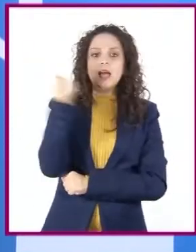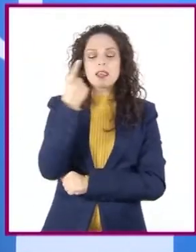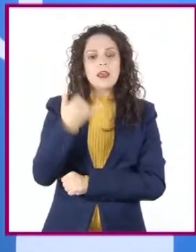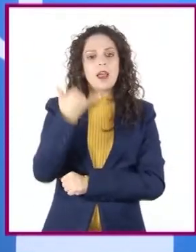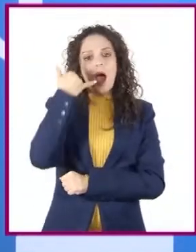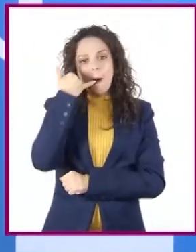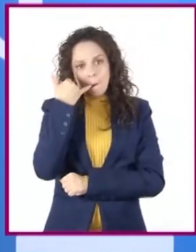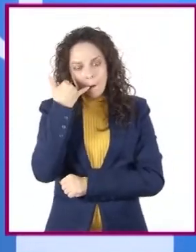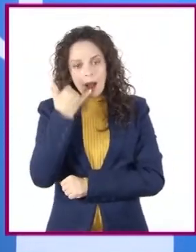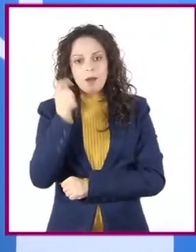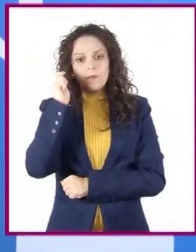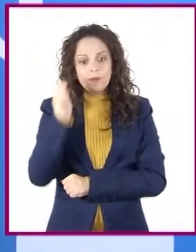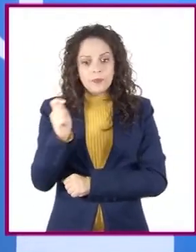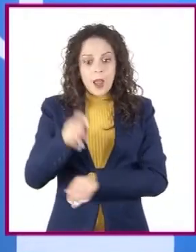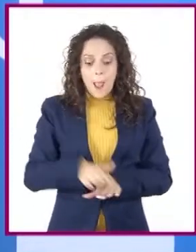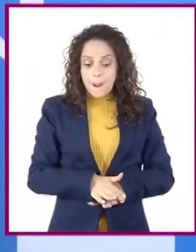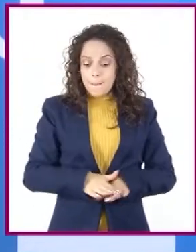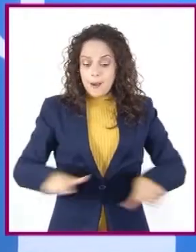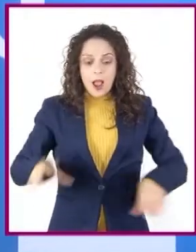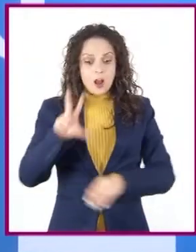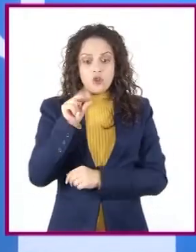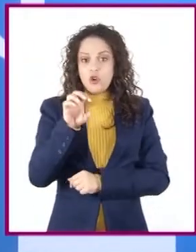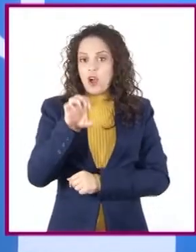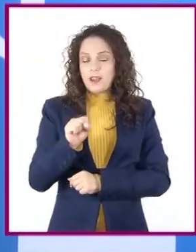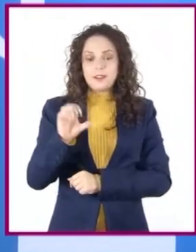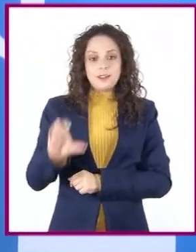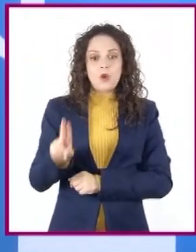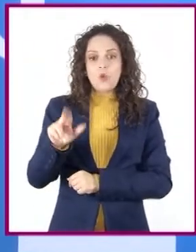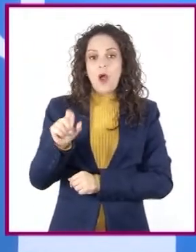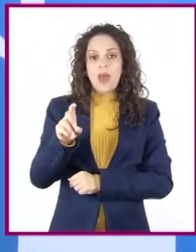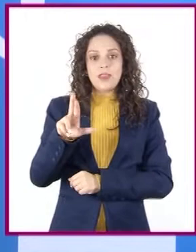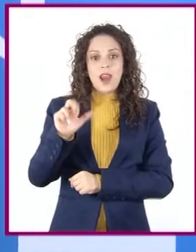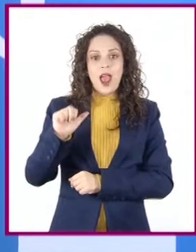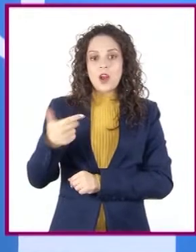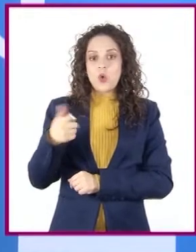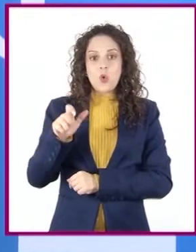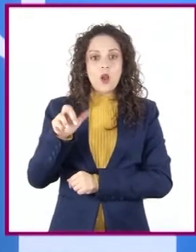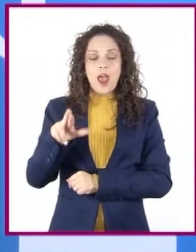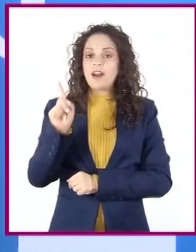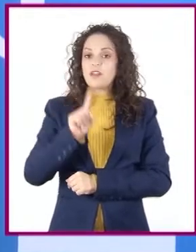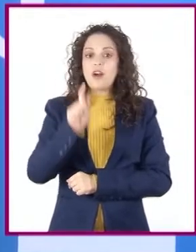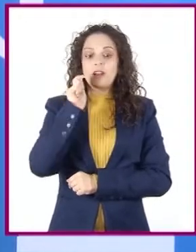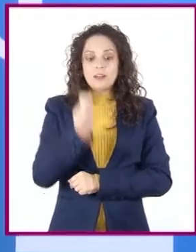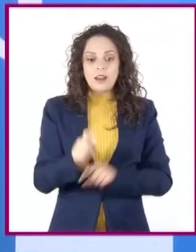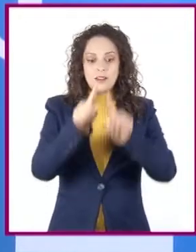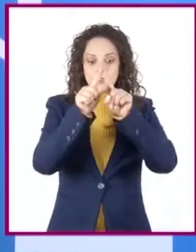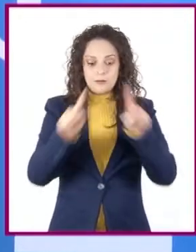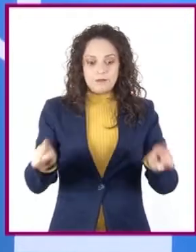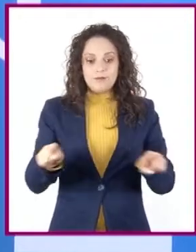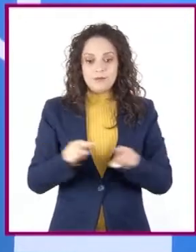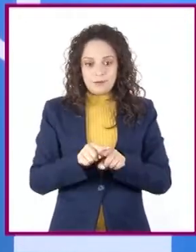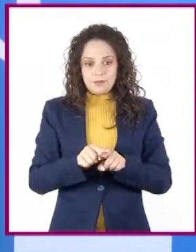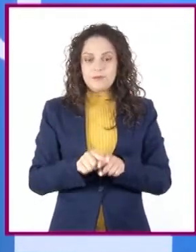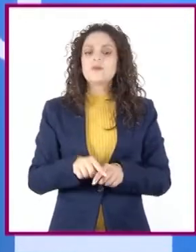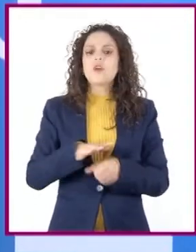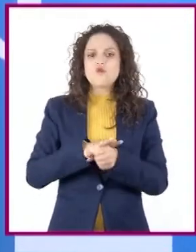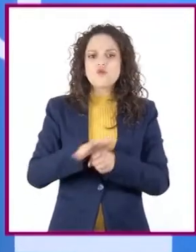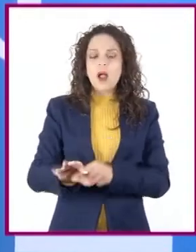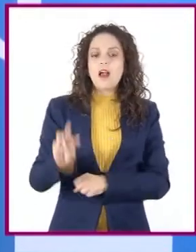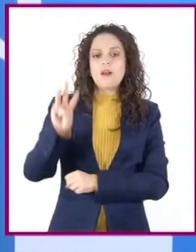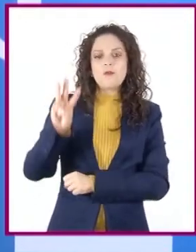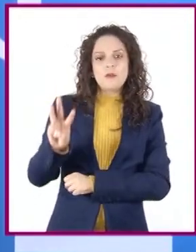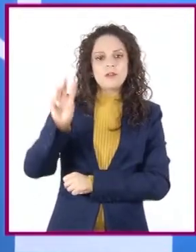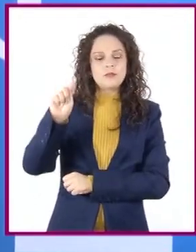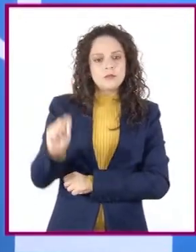Latinoamericana, cuya base no es cuadrangular, sino rectangular. Se trata del World Trade Center de la Ciudad de